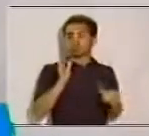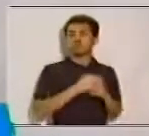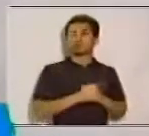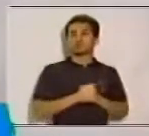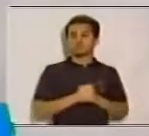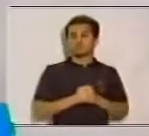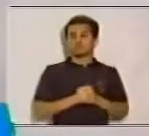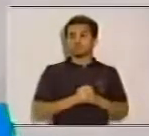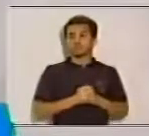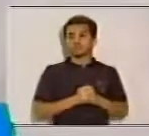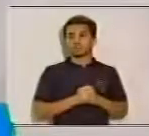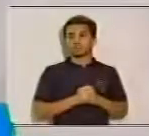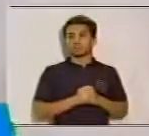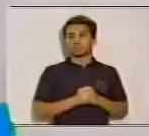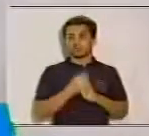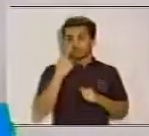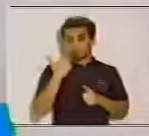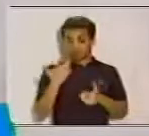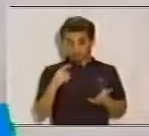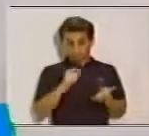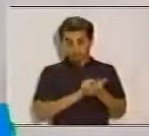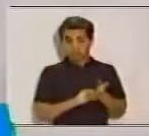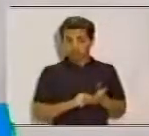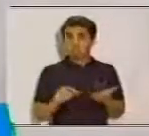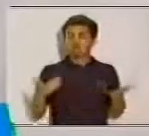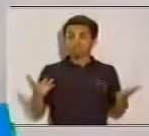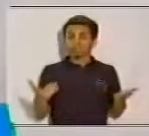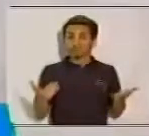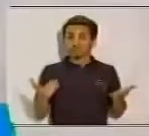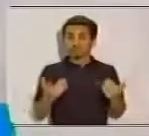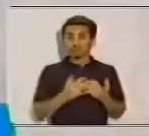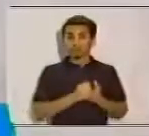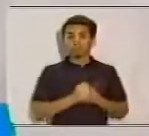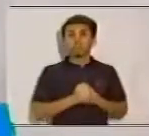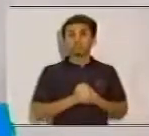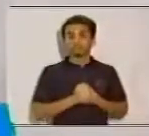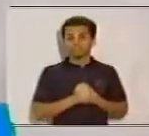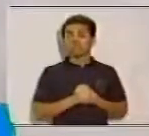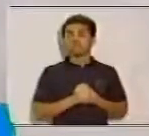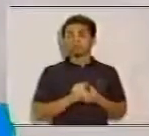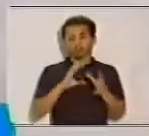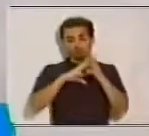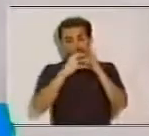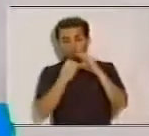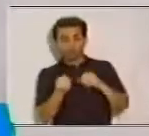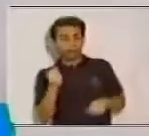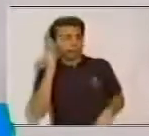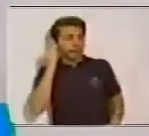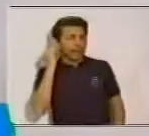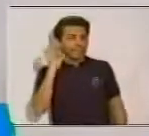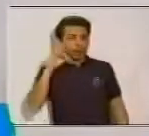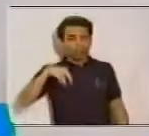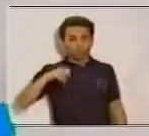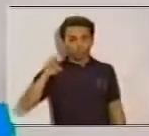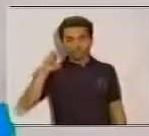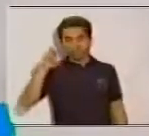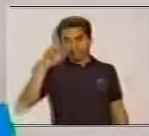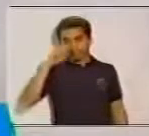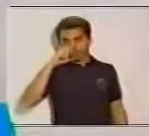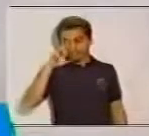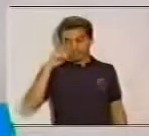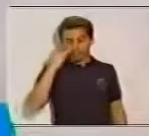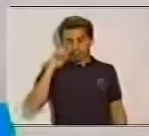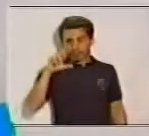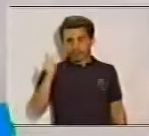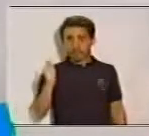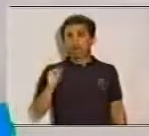algo más a su definición entonces. Ya pusimos, ya escribimos que es un cuerpo geométrico formado por muchos lados, pero esos lados tienen que ser